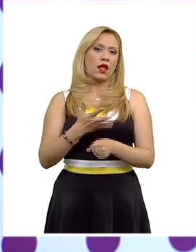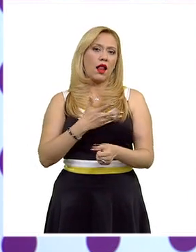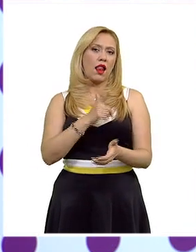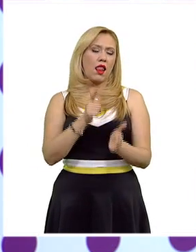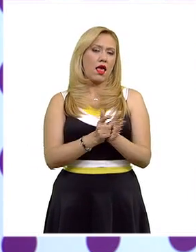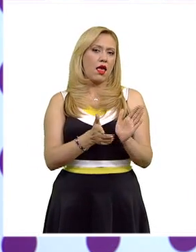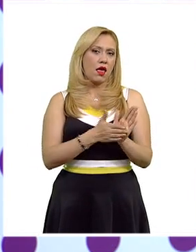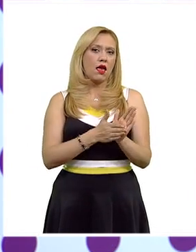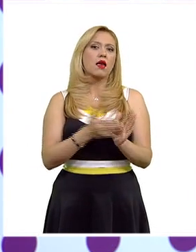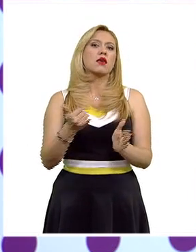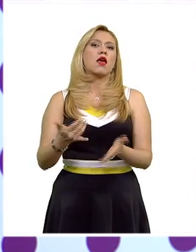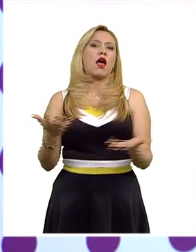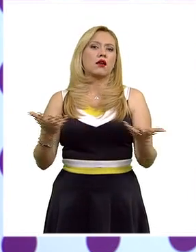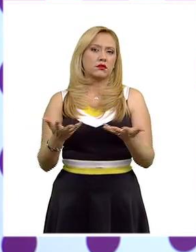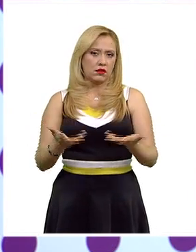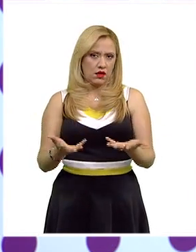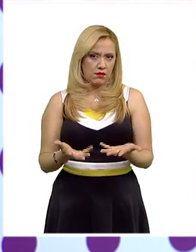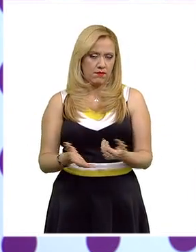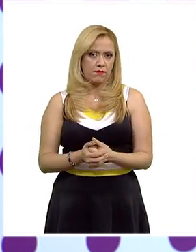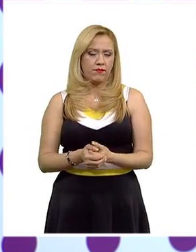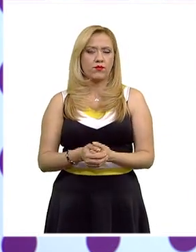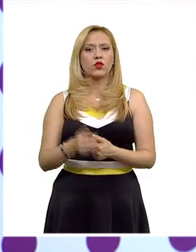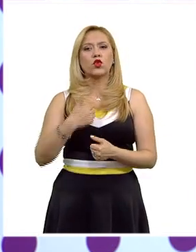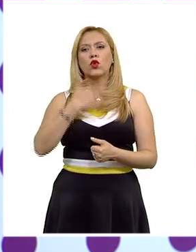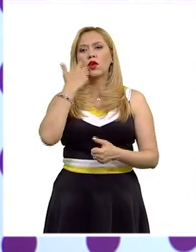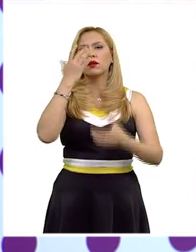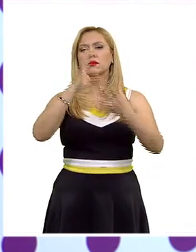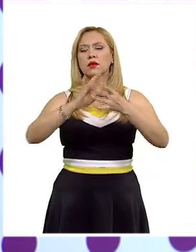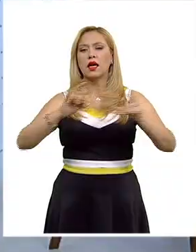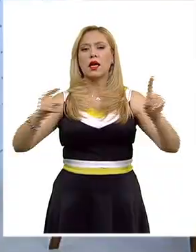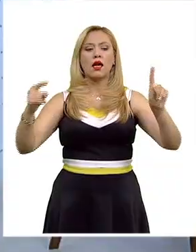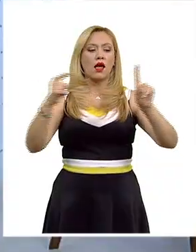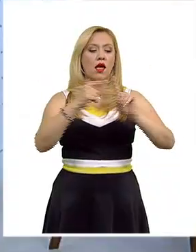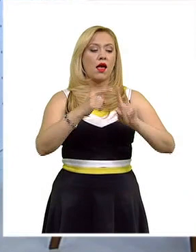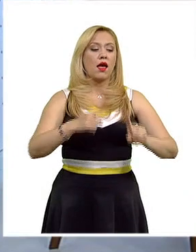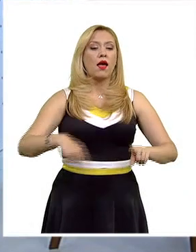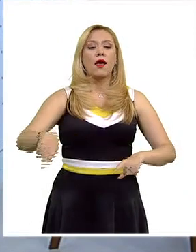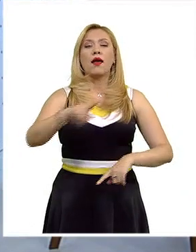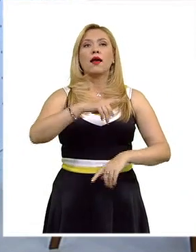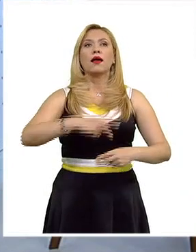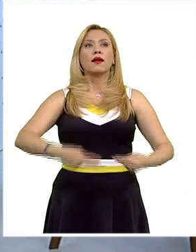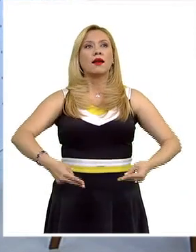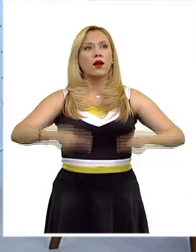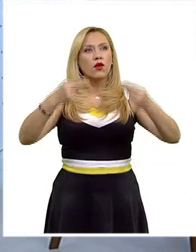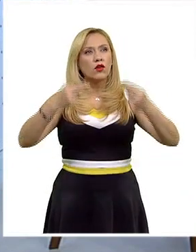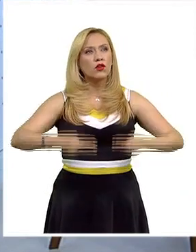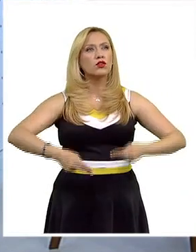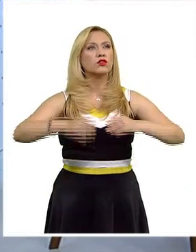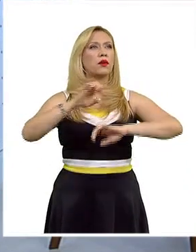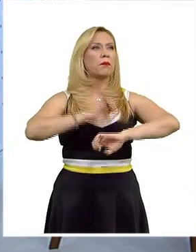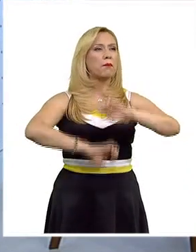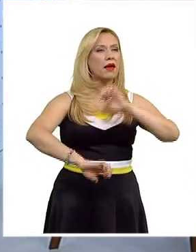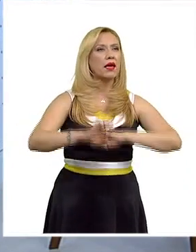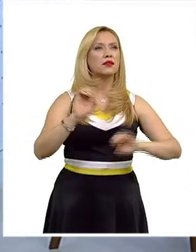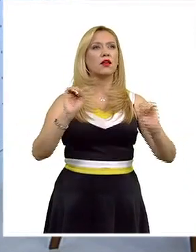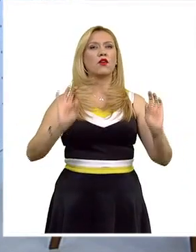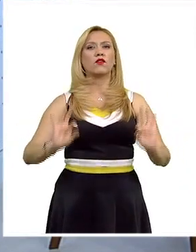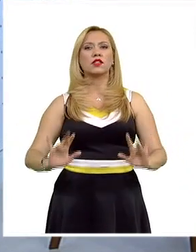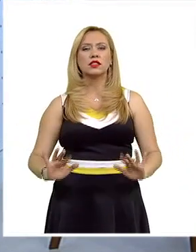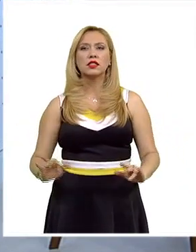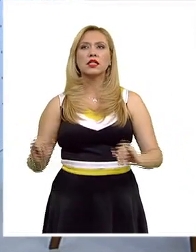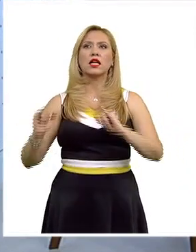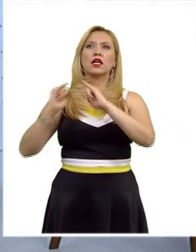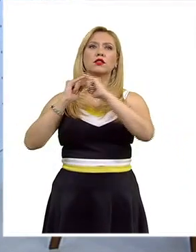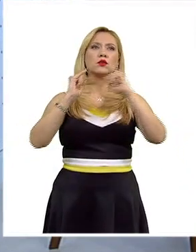Ahora, creo también, y que esto quiero hacer el énfasis, creo que las empresas, las instituciones, las